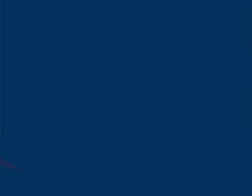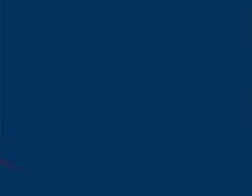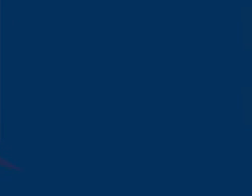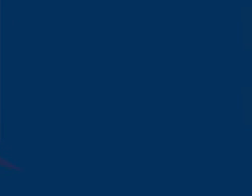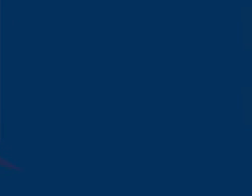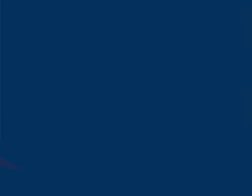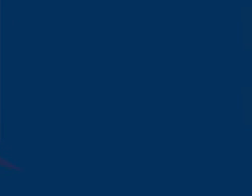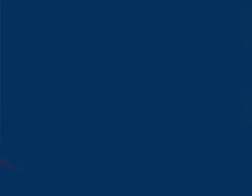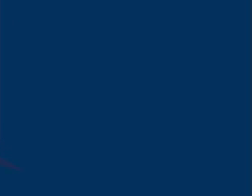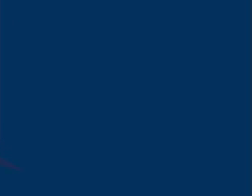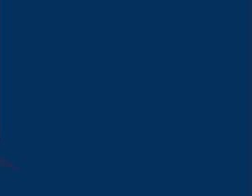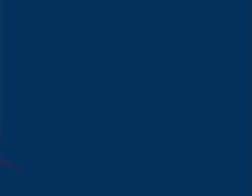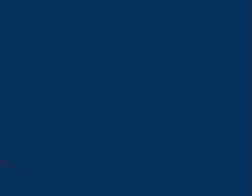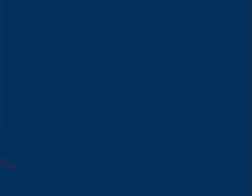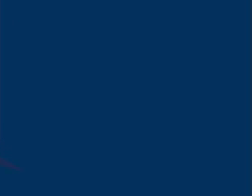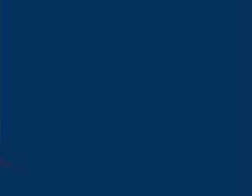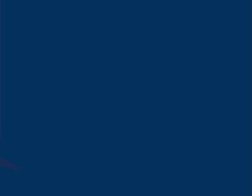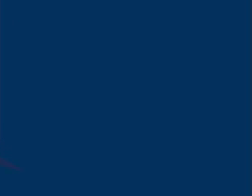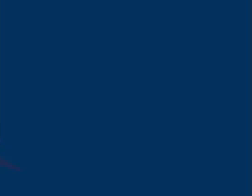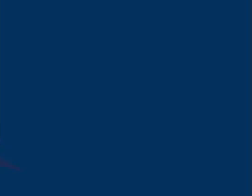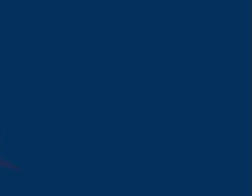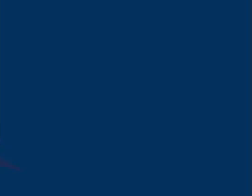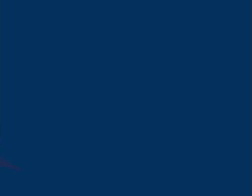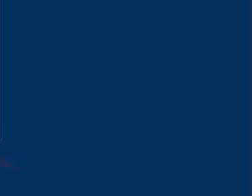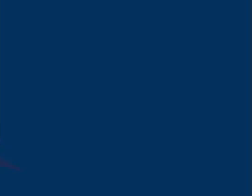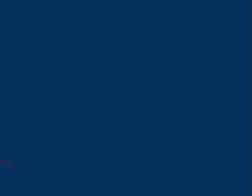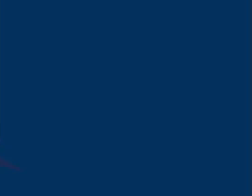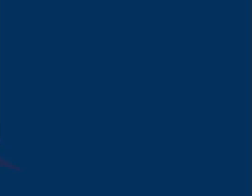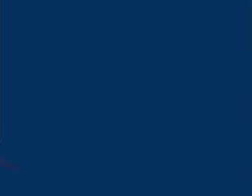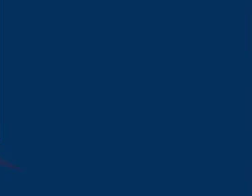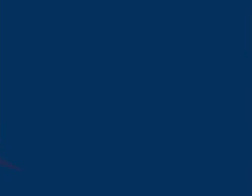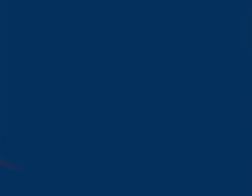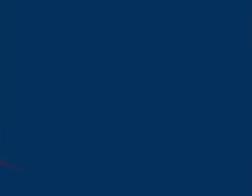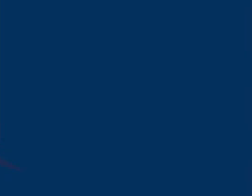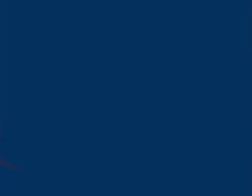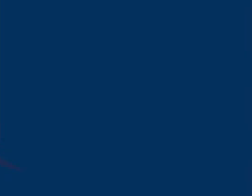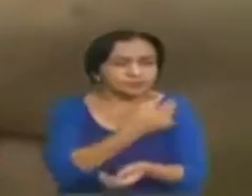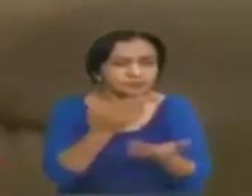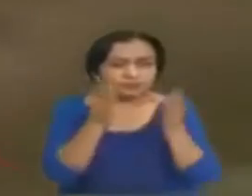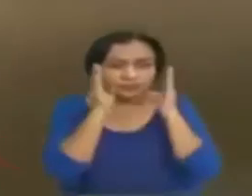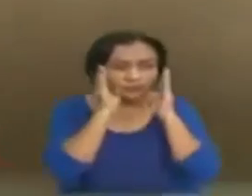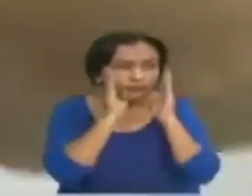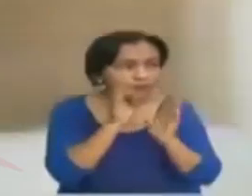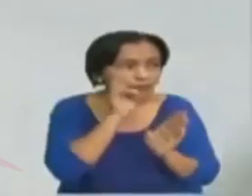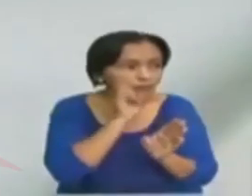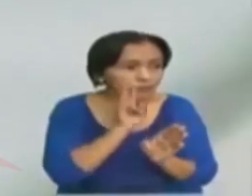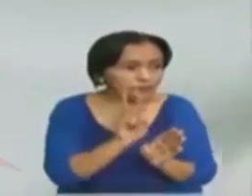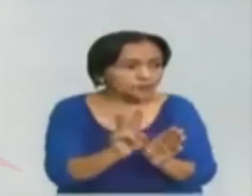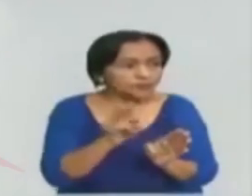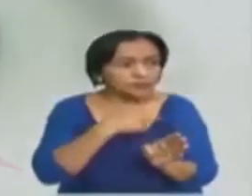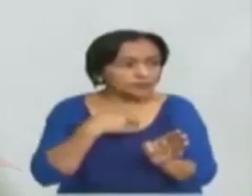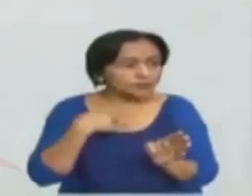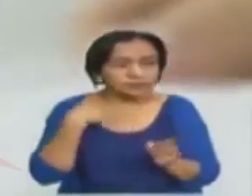Materna, 1 de la tarde, primera dosis, Jalapa, 7 de la mañana, Casa para Personas con Necesidades